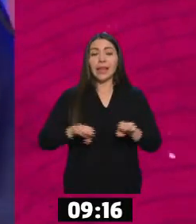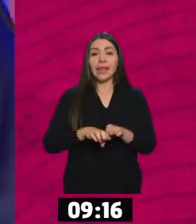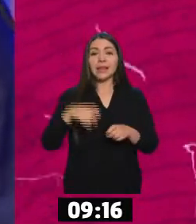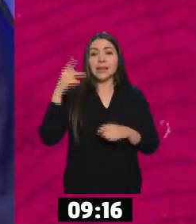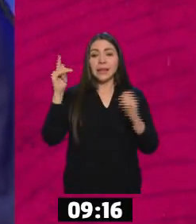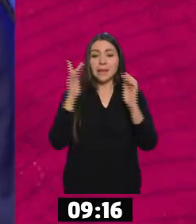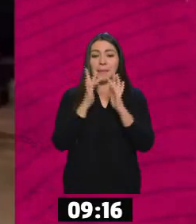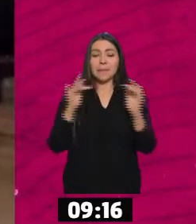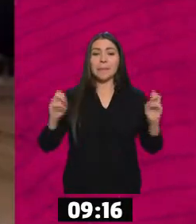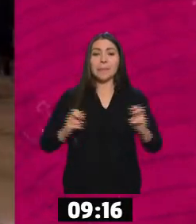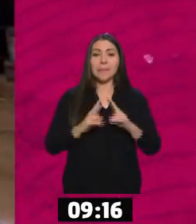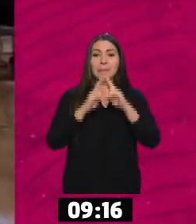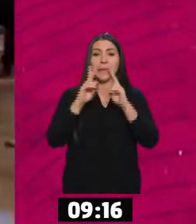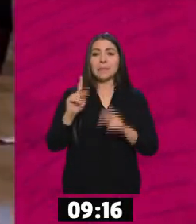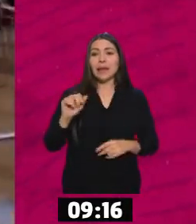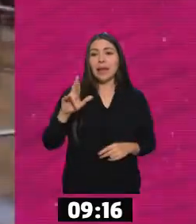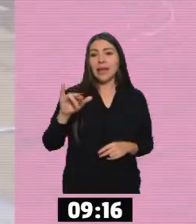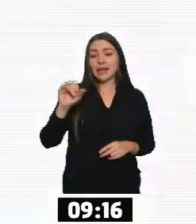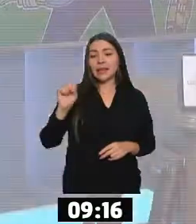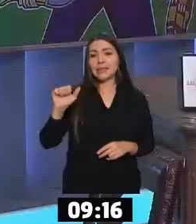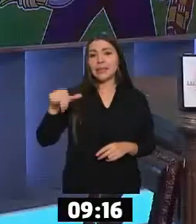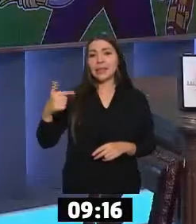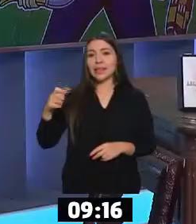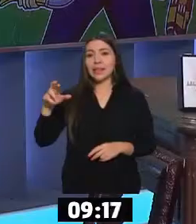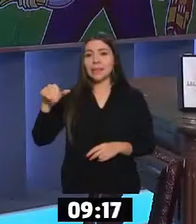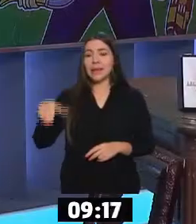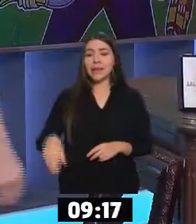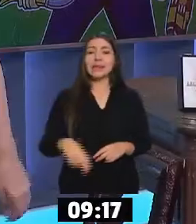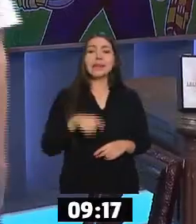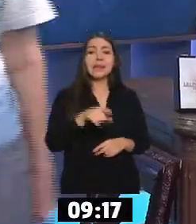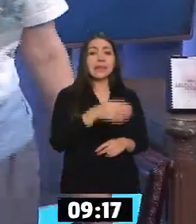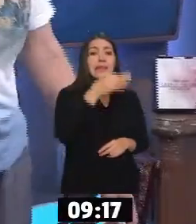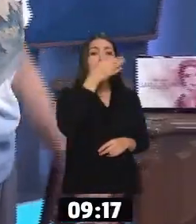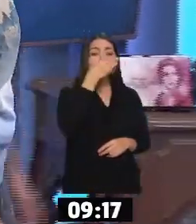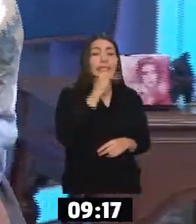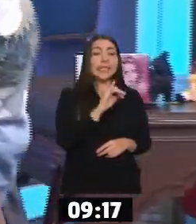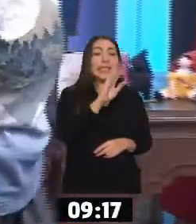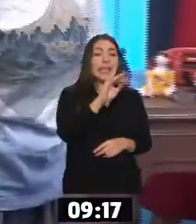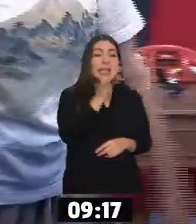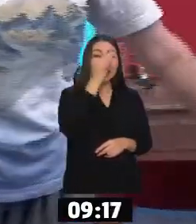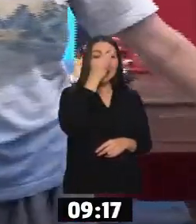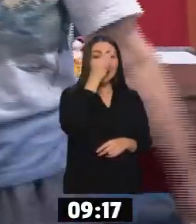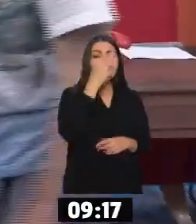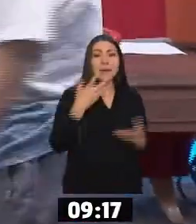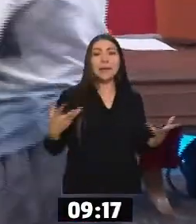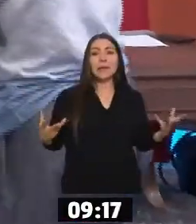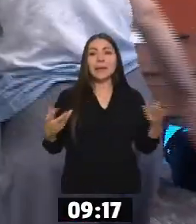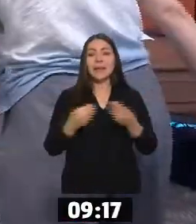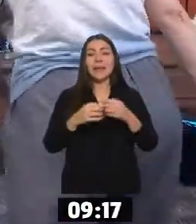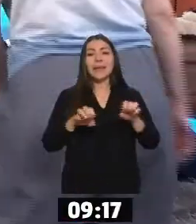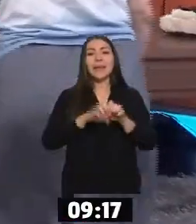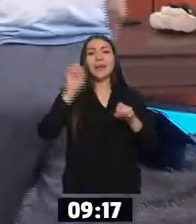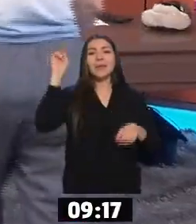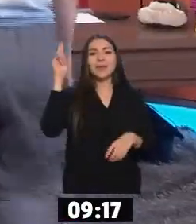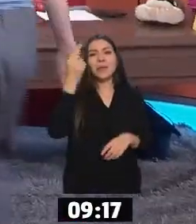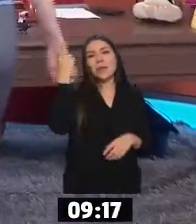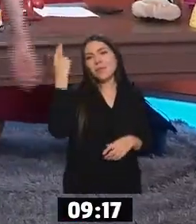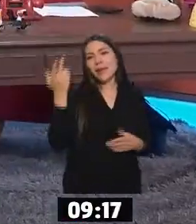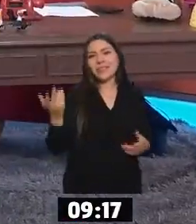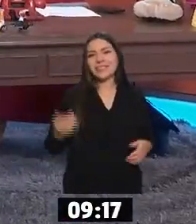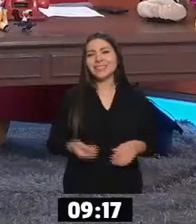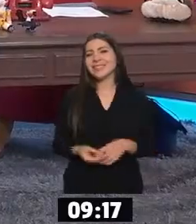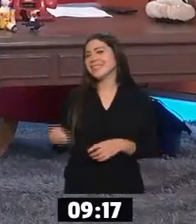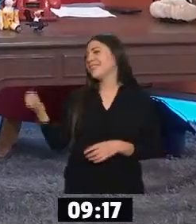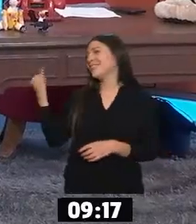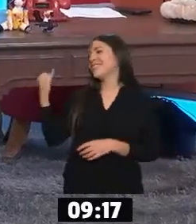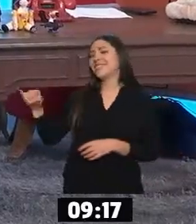Estuvo así de llegar a los Pumas. Nada más que iba a ir primero Pumas Cuernavaca, porque no tiene- puede, tampoco va a llegar